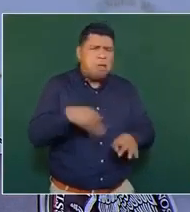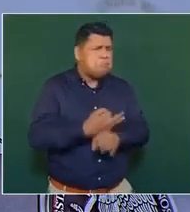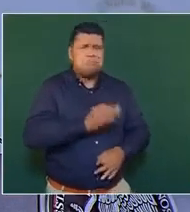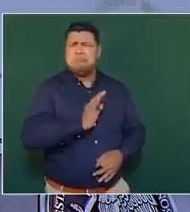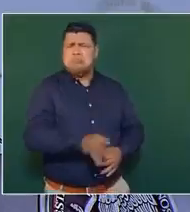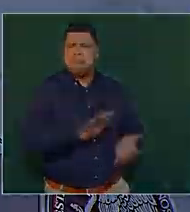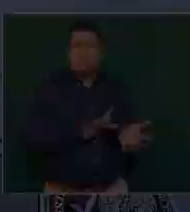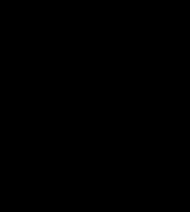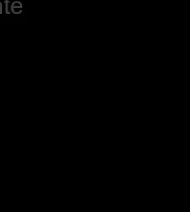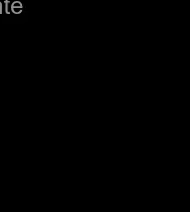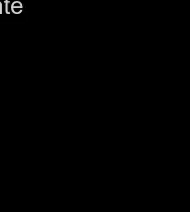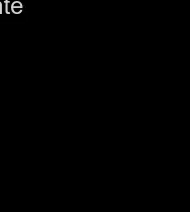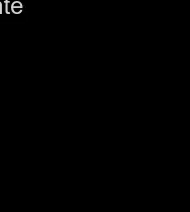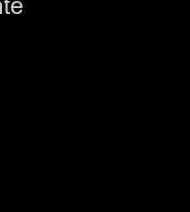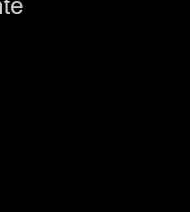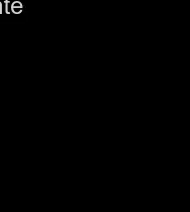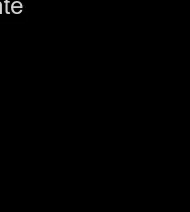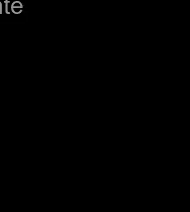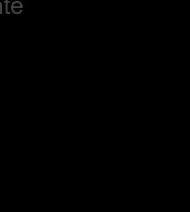Porque lo que dice el